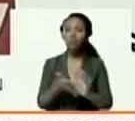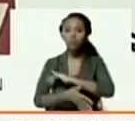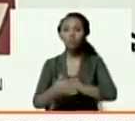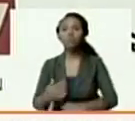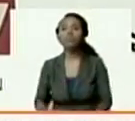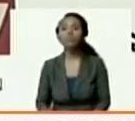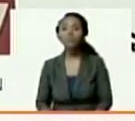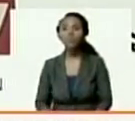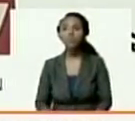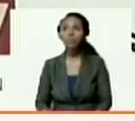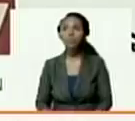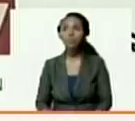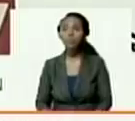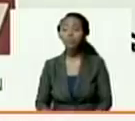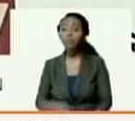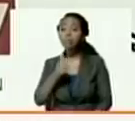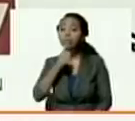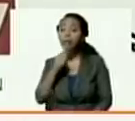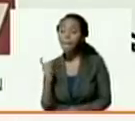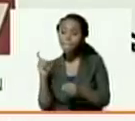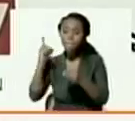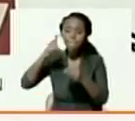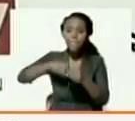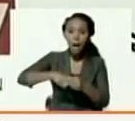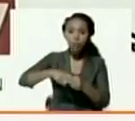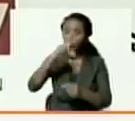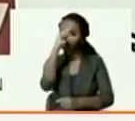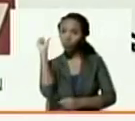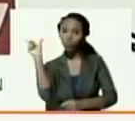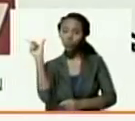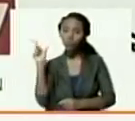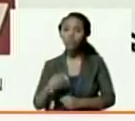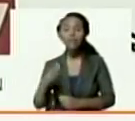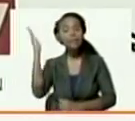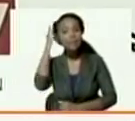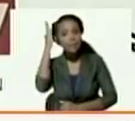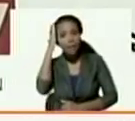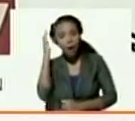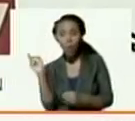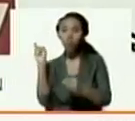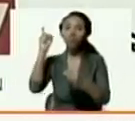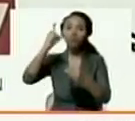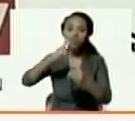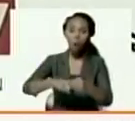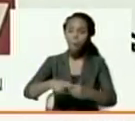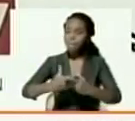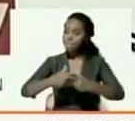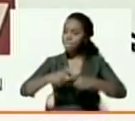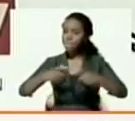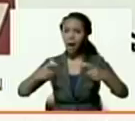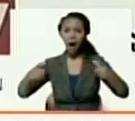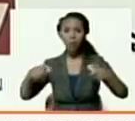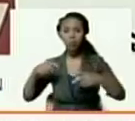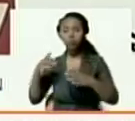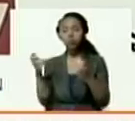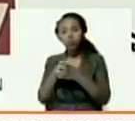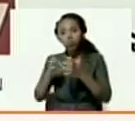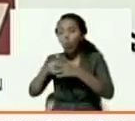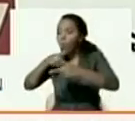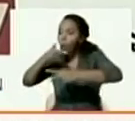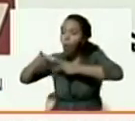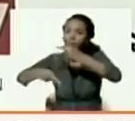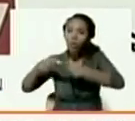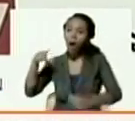Nuestro socialismo. Quien se inscriba en el Partido Socialista Unido de Venezuela sabe que se está inscribiendo en el mayor partido político